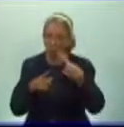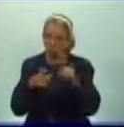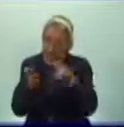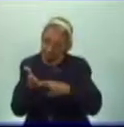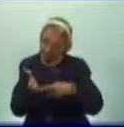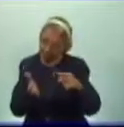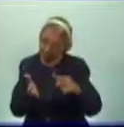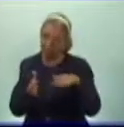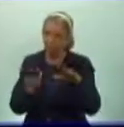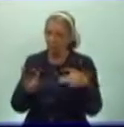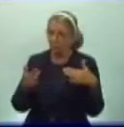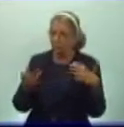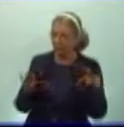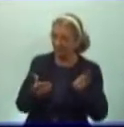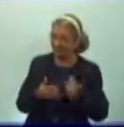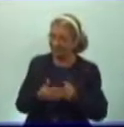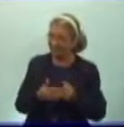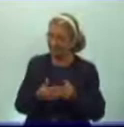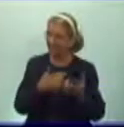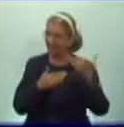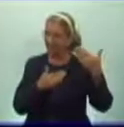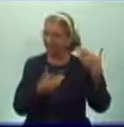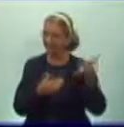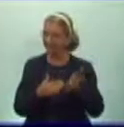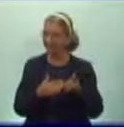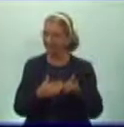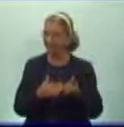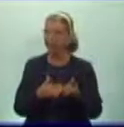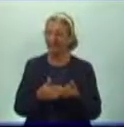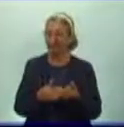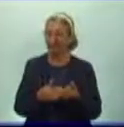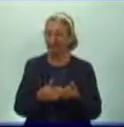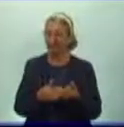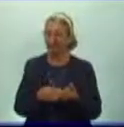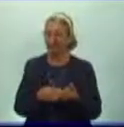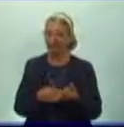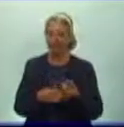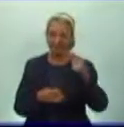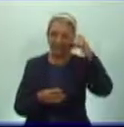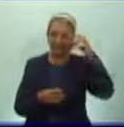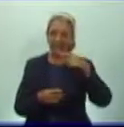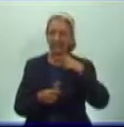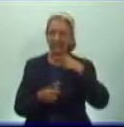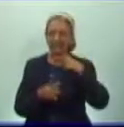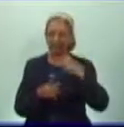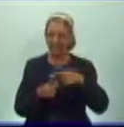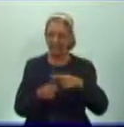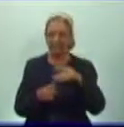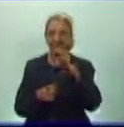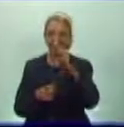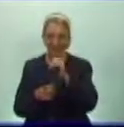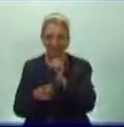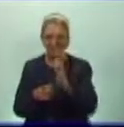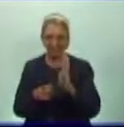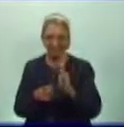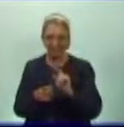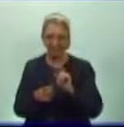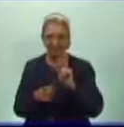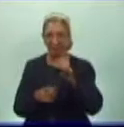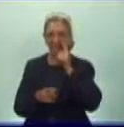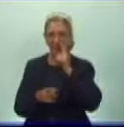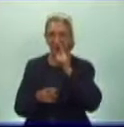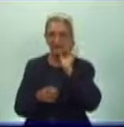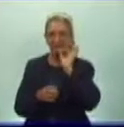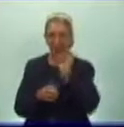regla ortográfica que también ustedes conocen, que aparece en la palabra septiembre, que es la M antes de B, y